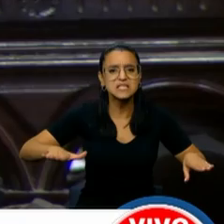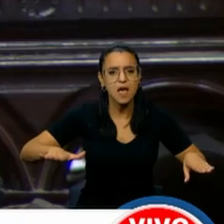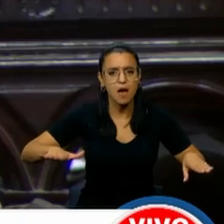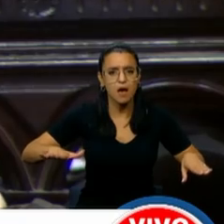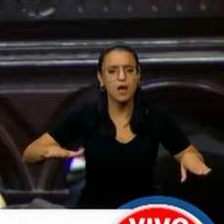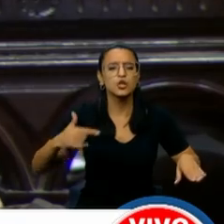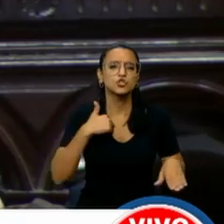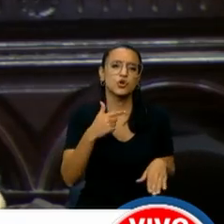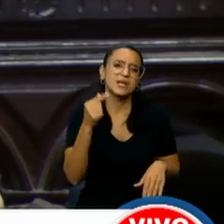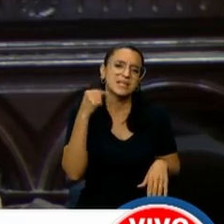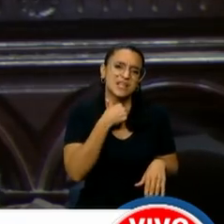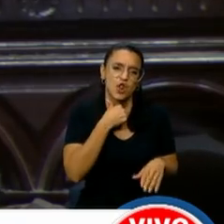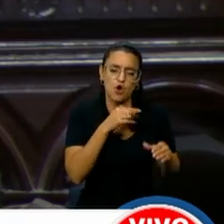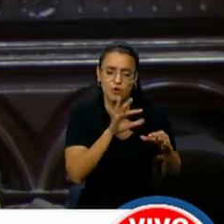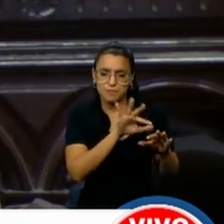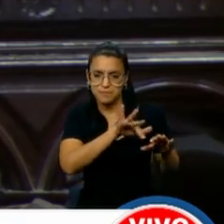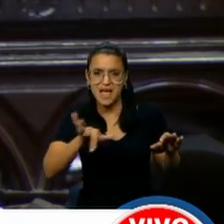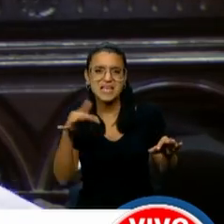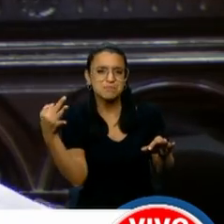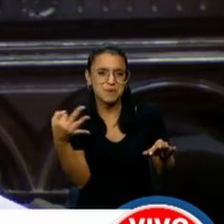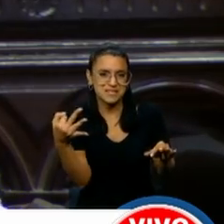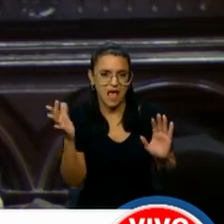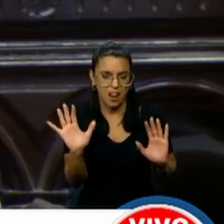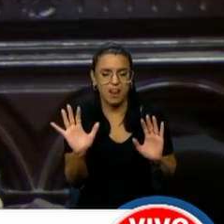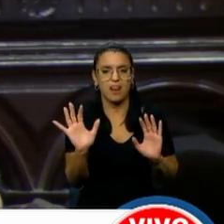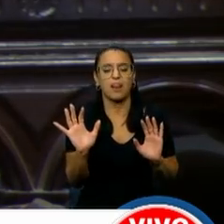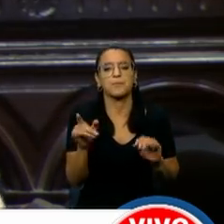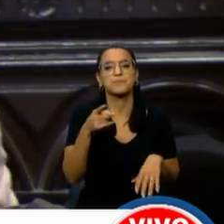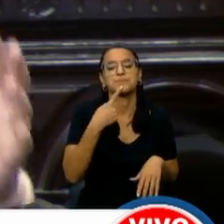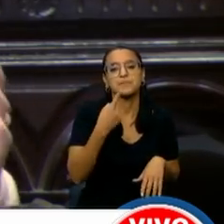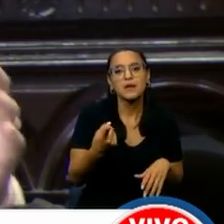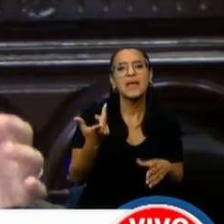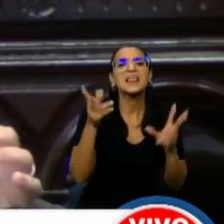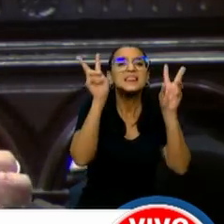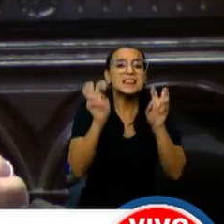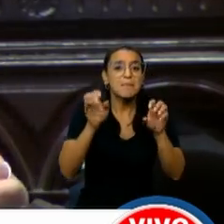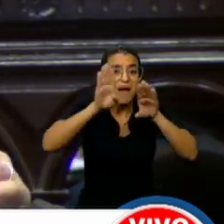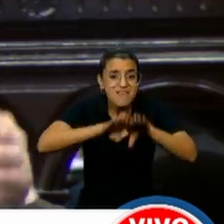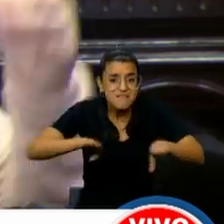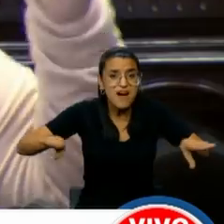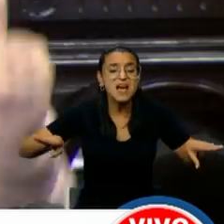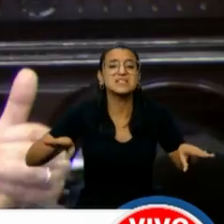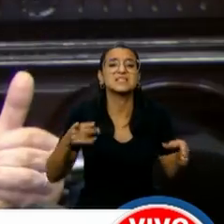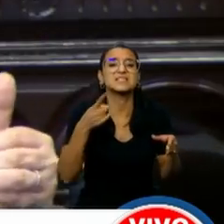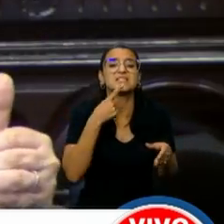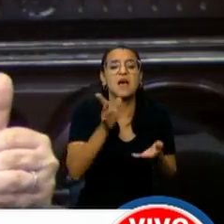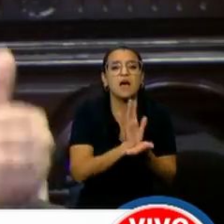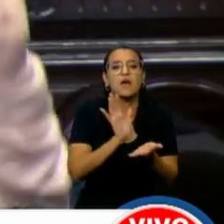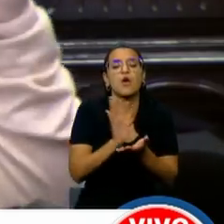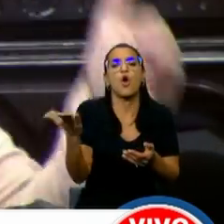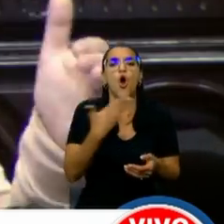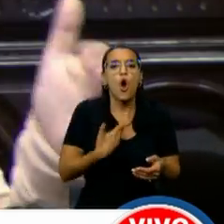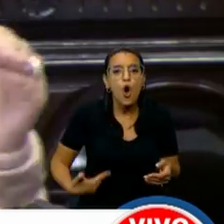hacer un apartado especial ahora la cuestión de distancia de la avenida de nuestro